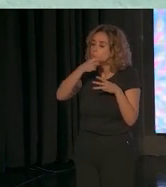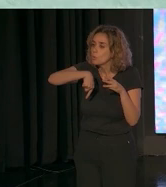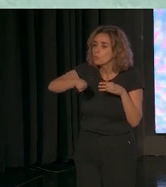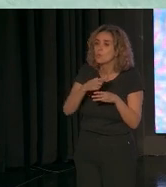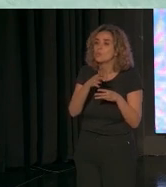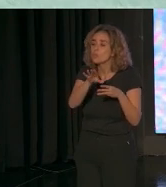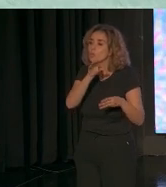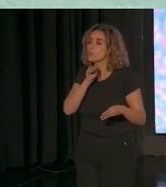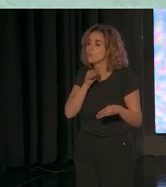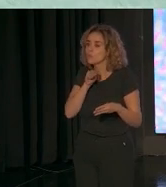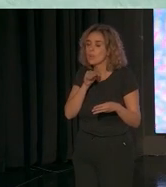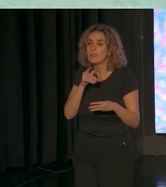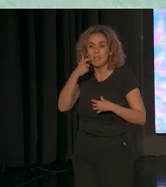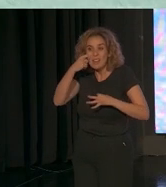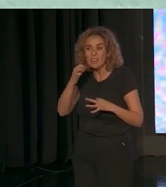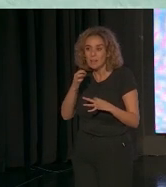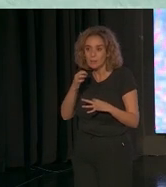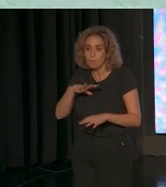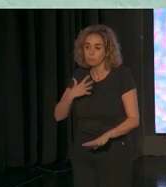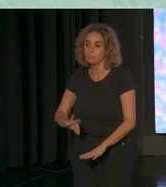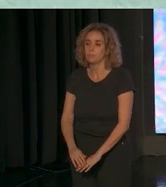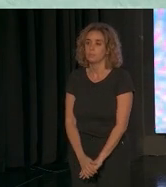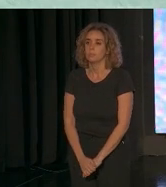realmente las realidades.